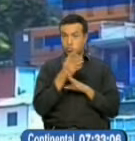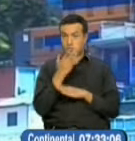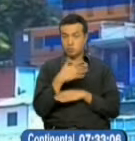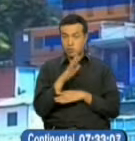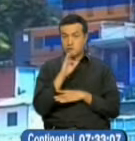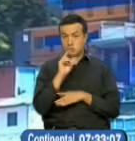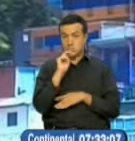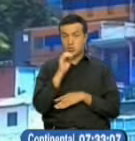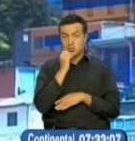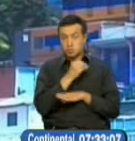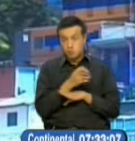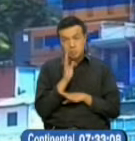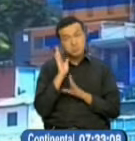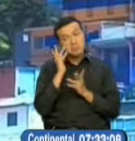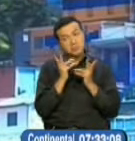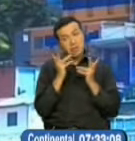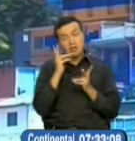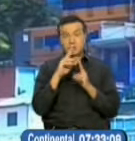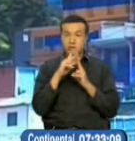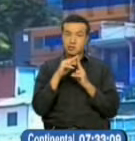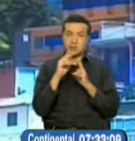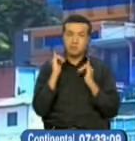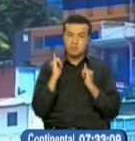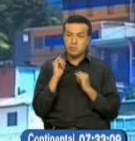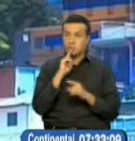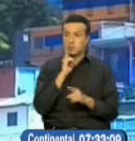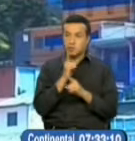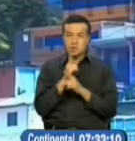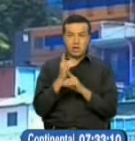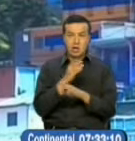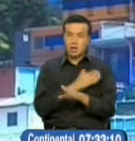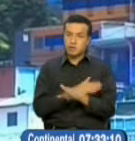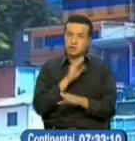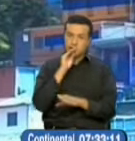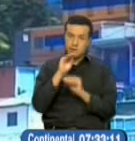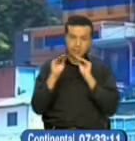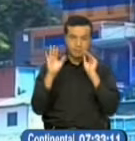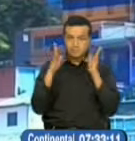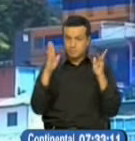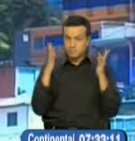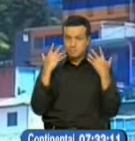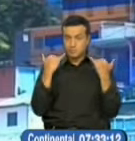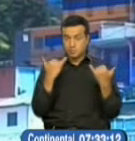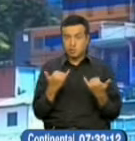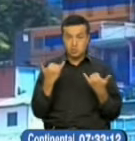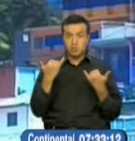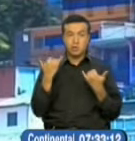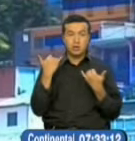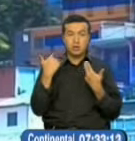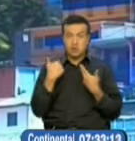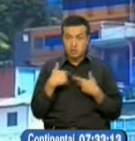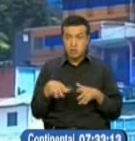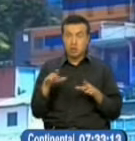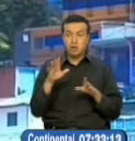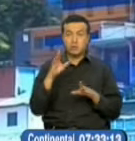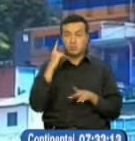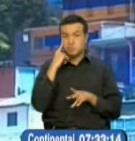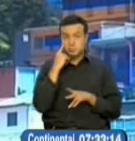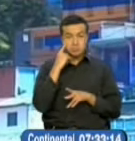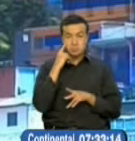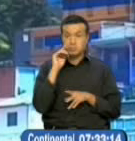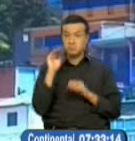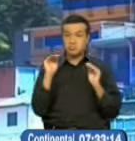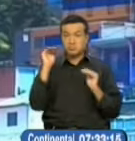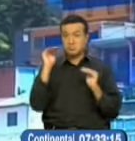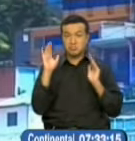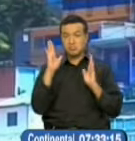al CNE, pudiera ser una alternativa. Pero repito, no me quiero anticipar. Sin duda, si hoy día no hay movimientos importantes para el uno o el otro